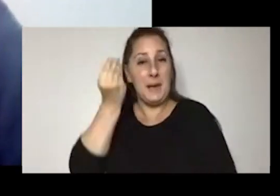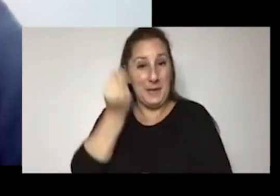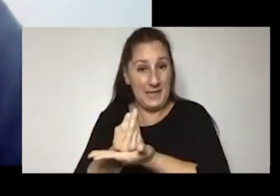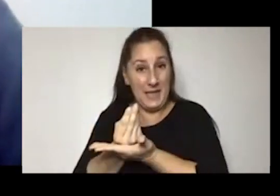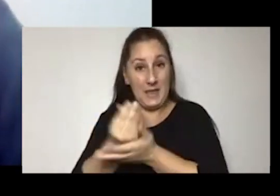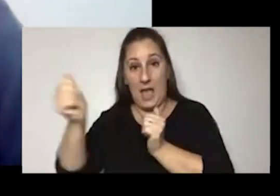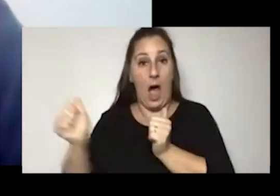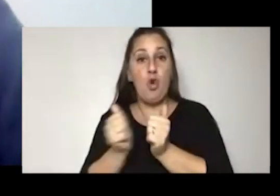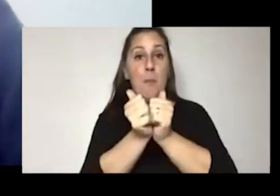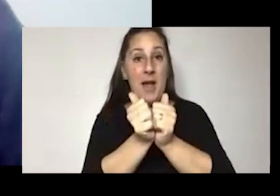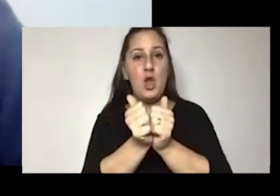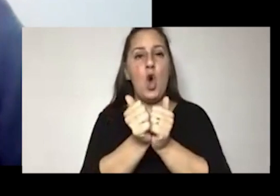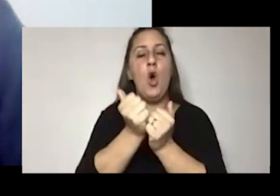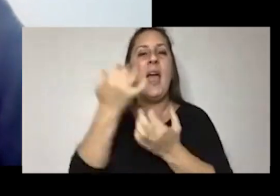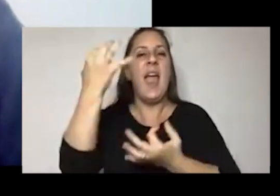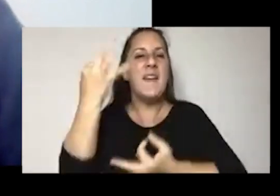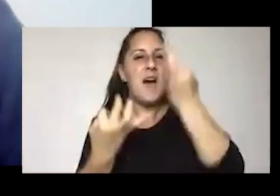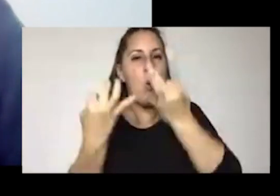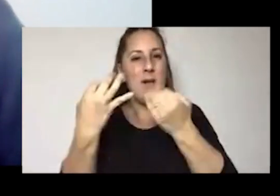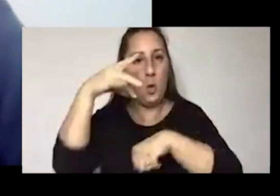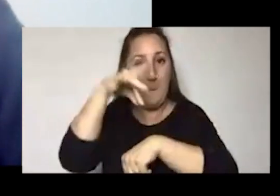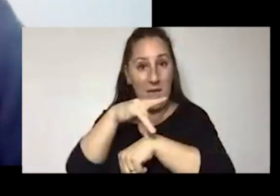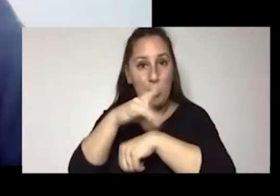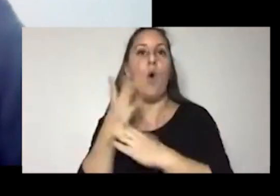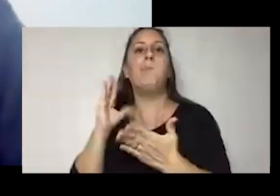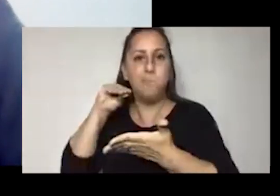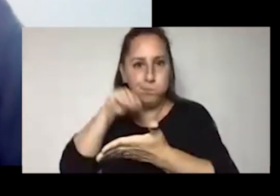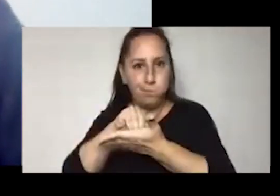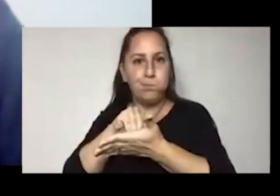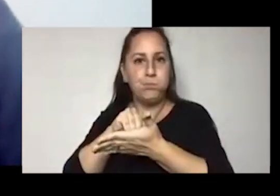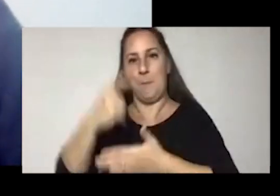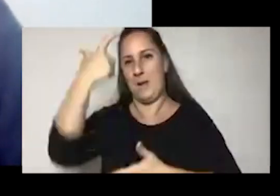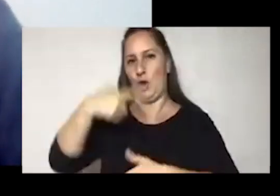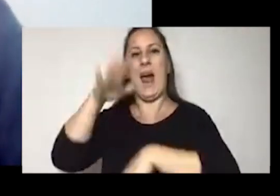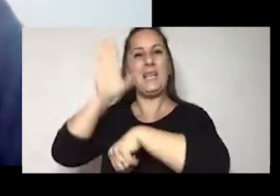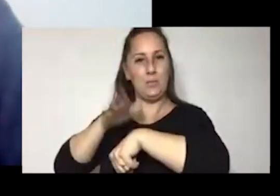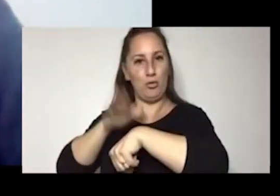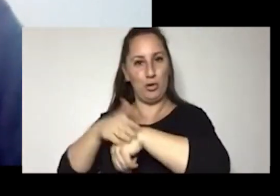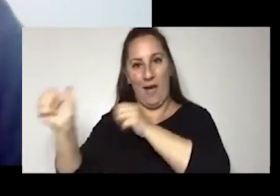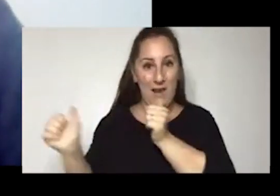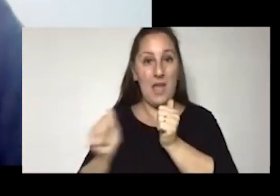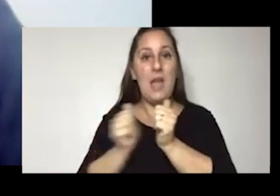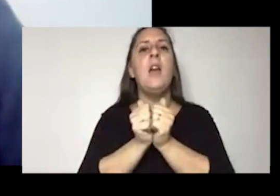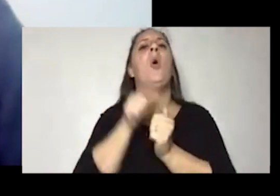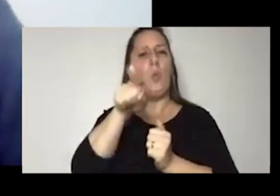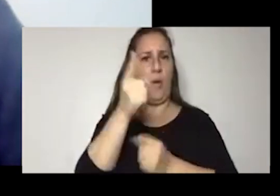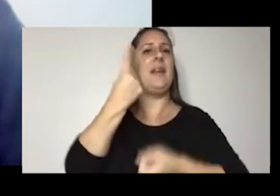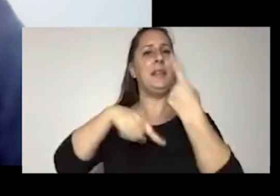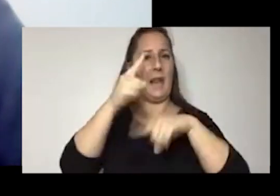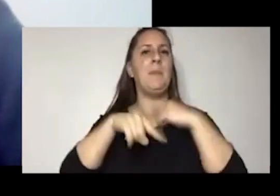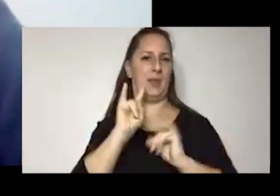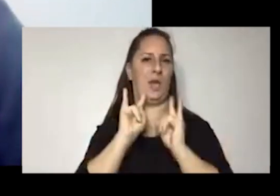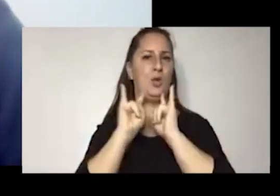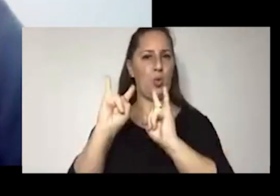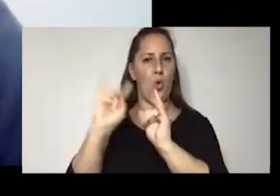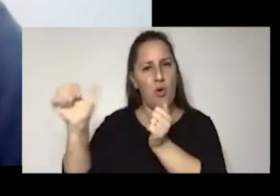la evaluación, que quedó registrado también, que se hizo responsable de la persona, es quien puede hacer a través de su perfil de Mi Argentina